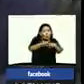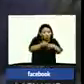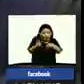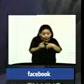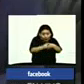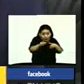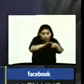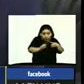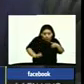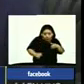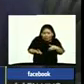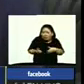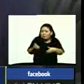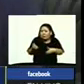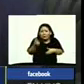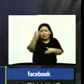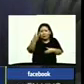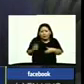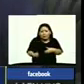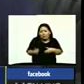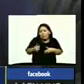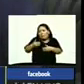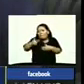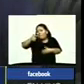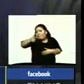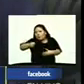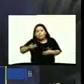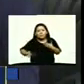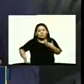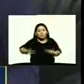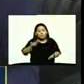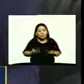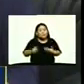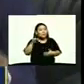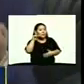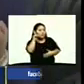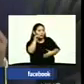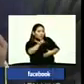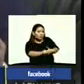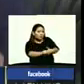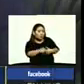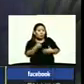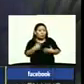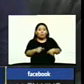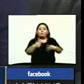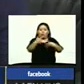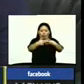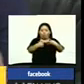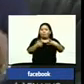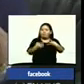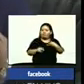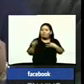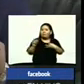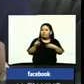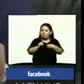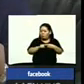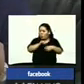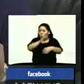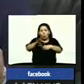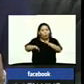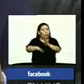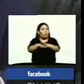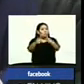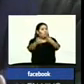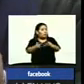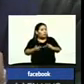en estos próximos días o en estos próximos meses. Y esas son las condiciones. Van con legalidad, van con todos los derechos